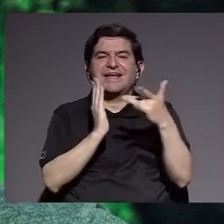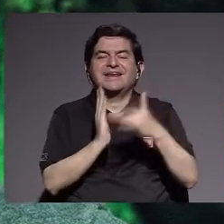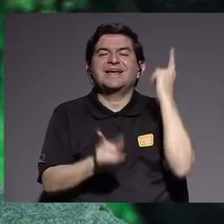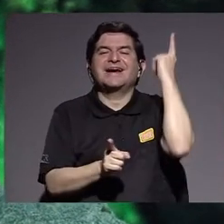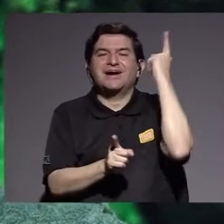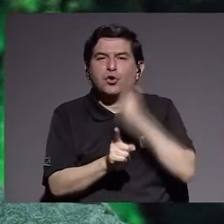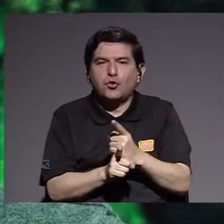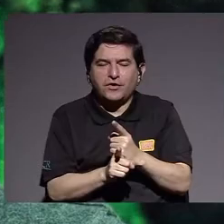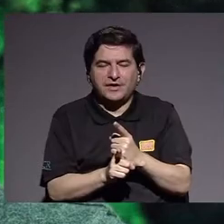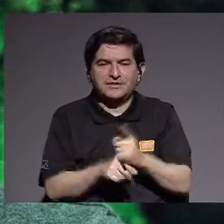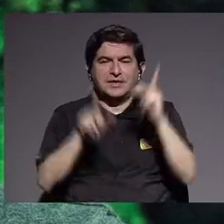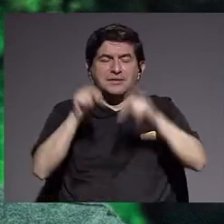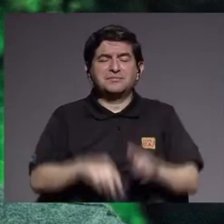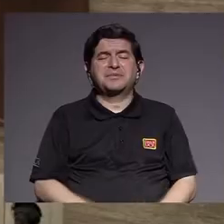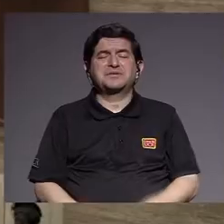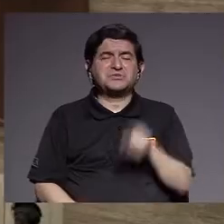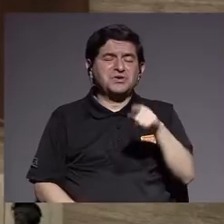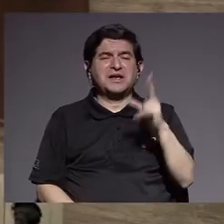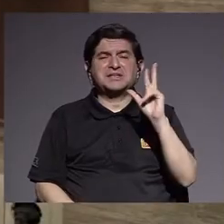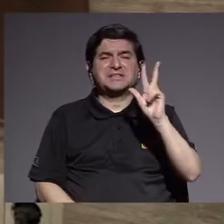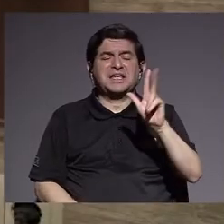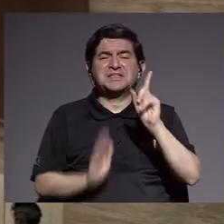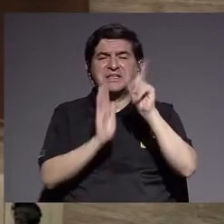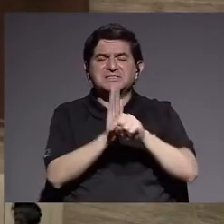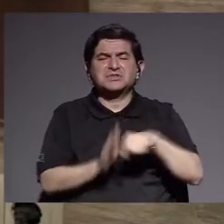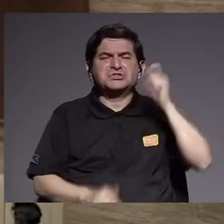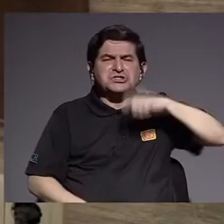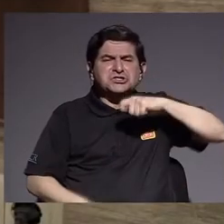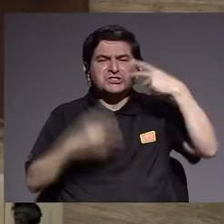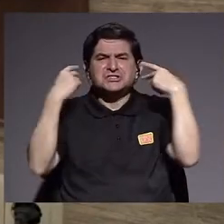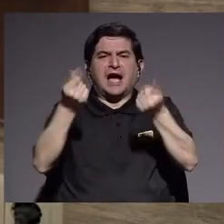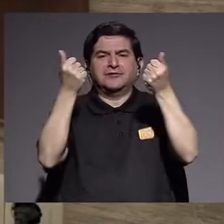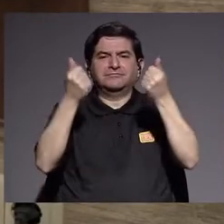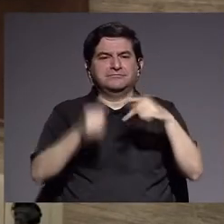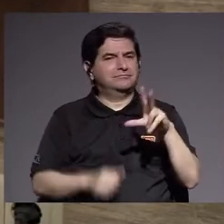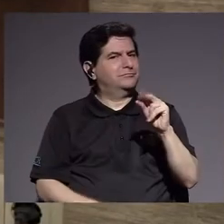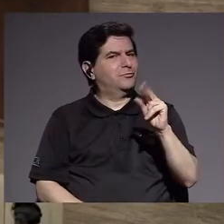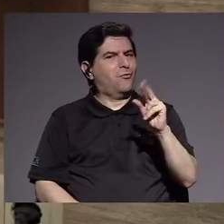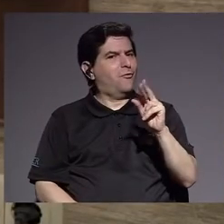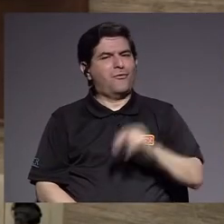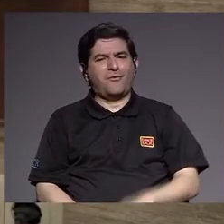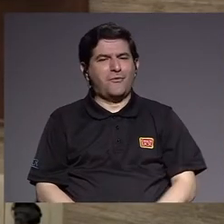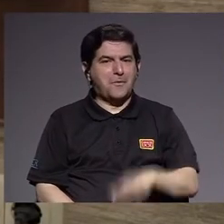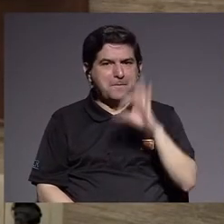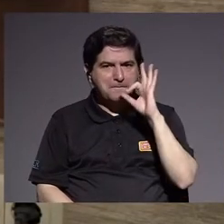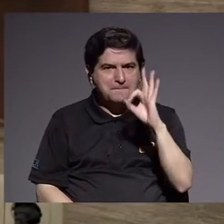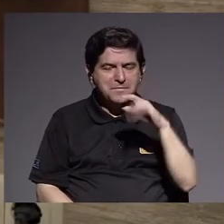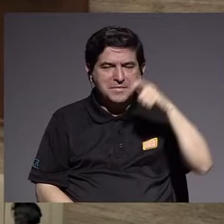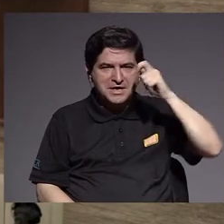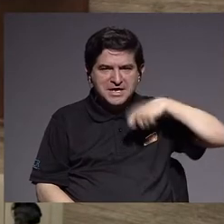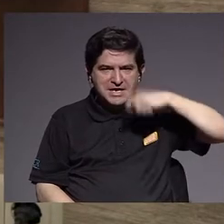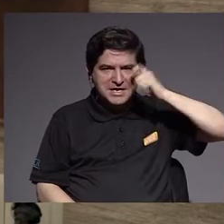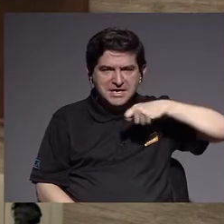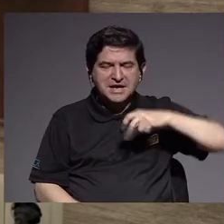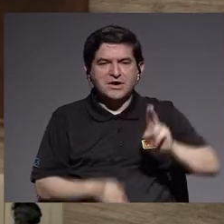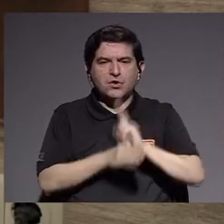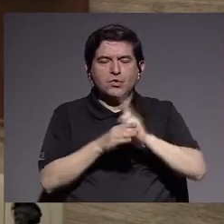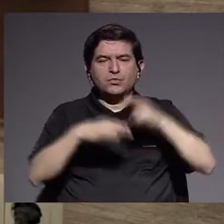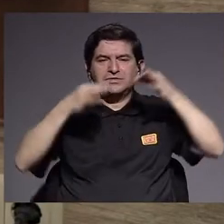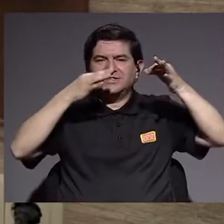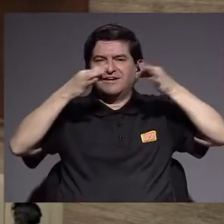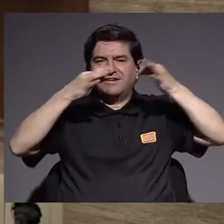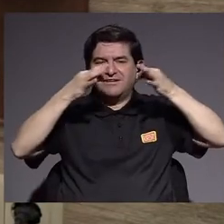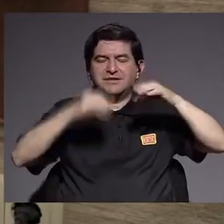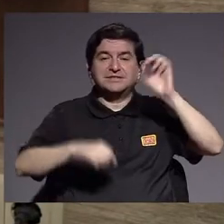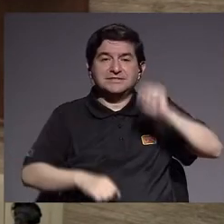con la técnica correcta se lavan los dientes entre sí y no es verdad tenemos que llevarnos bien los dientes tenemos